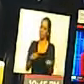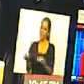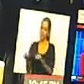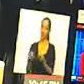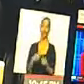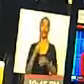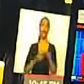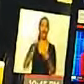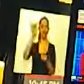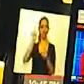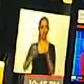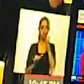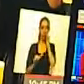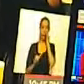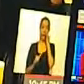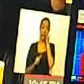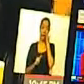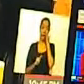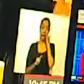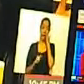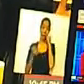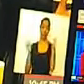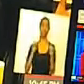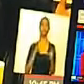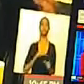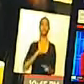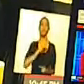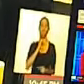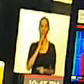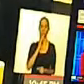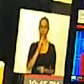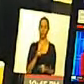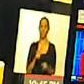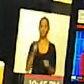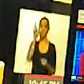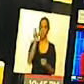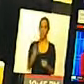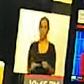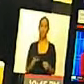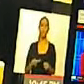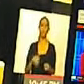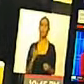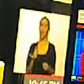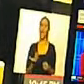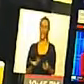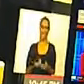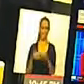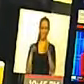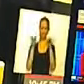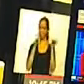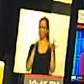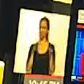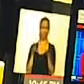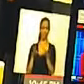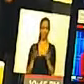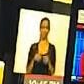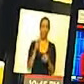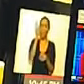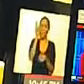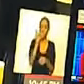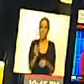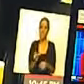un análisis estructural de los medios y de los falsos positivos. Este personaje es capaz de inmolarse, ¿verdad? Es un personaje